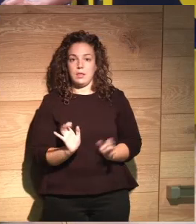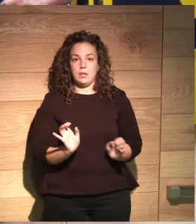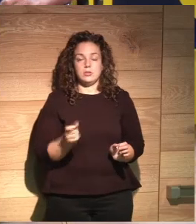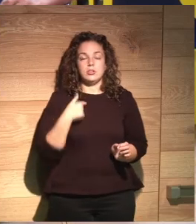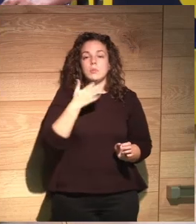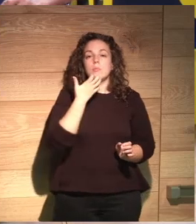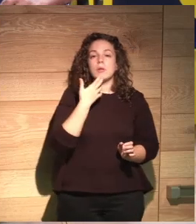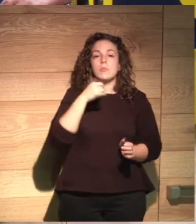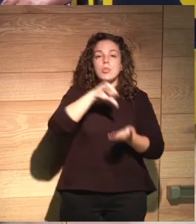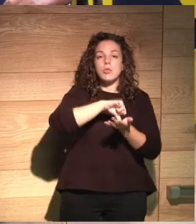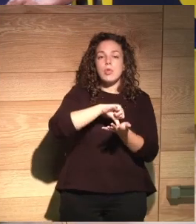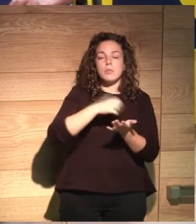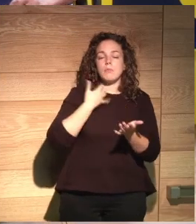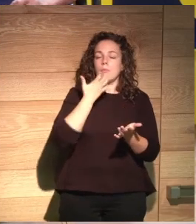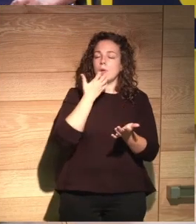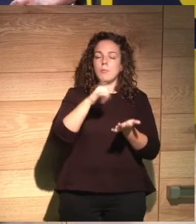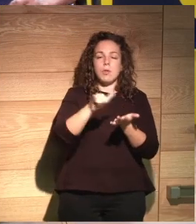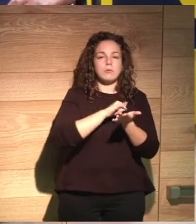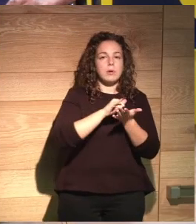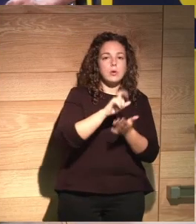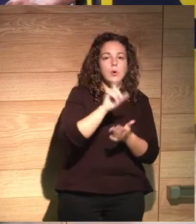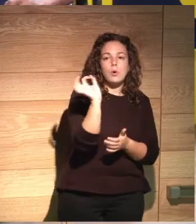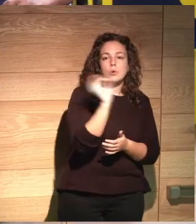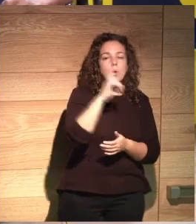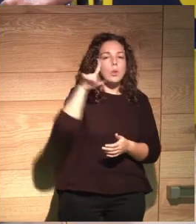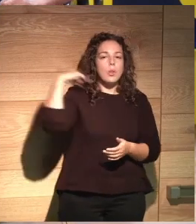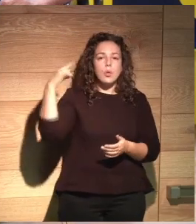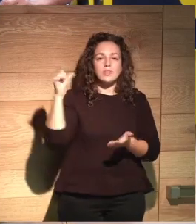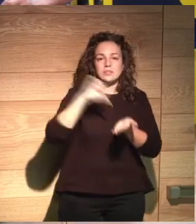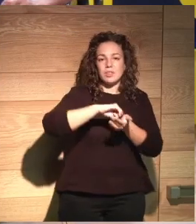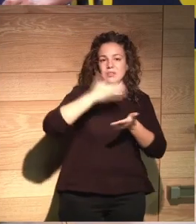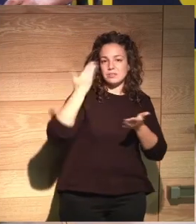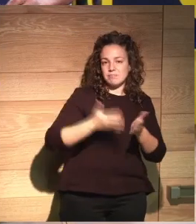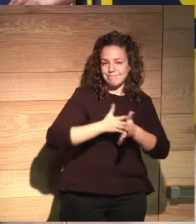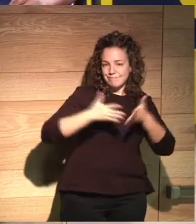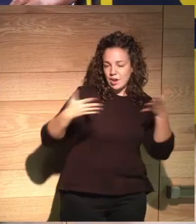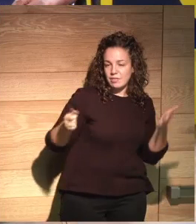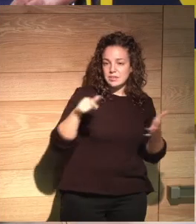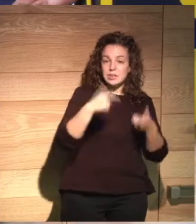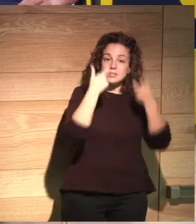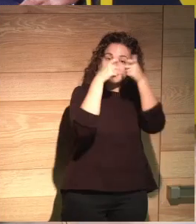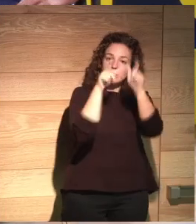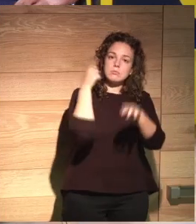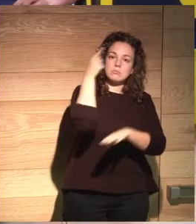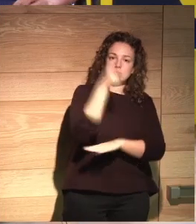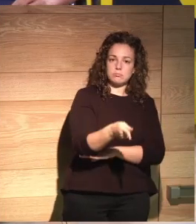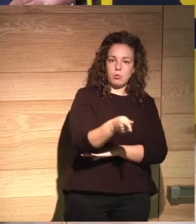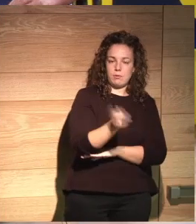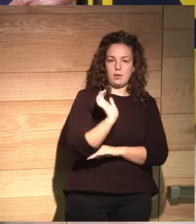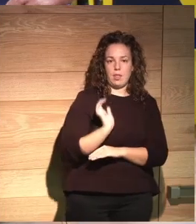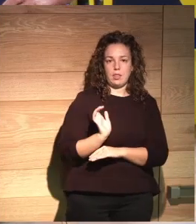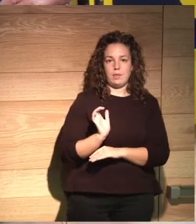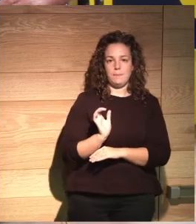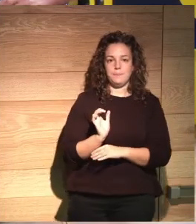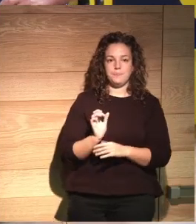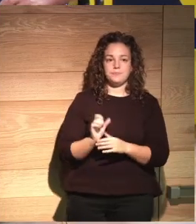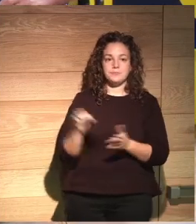ejemplo en una ciudad como nueva york o en londres las grandes ciudades ese es el sector dominante no son las grandes